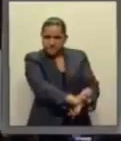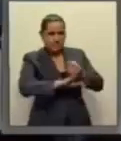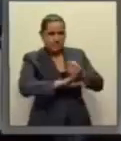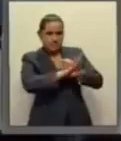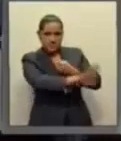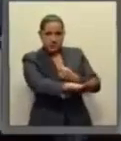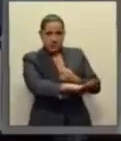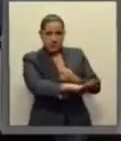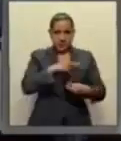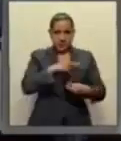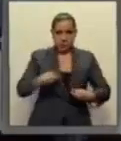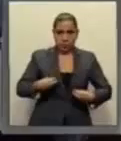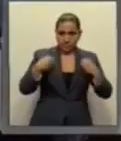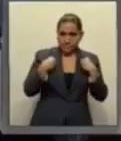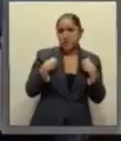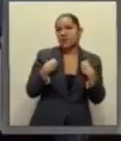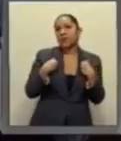de la vida pública y su